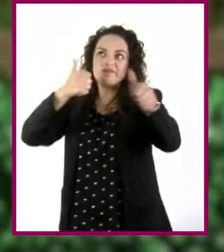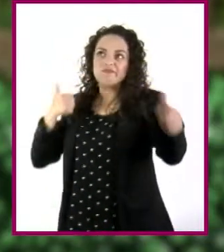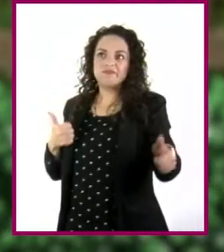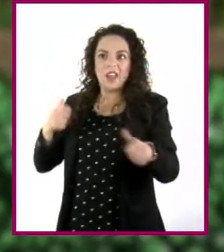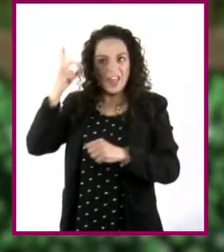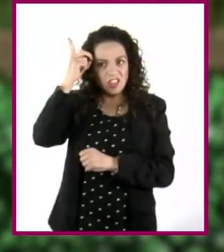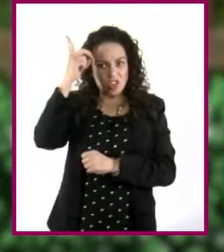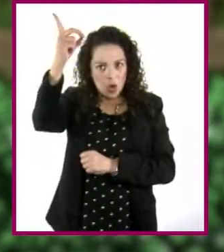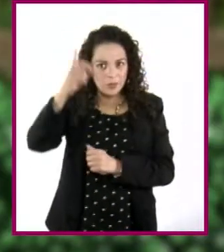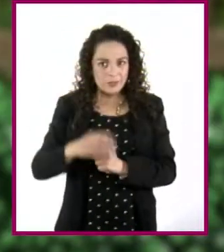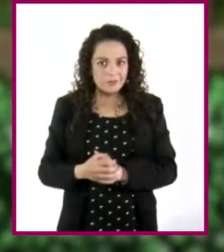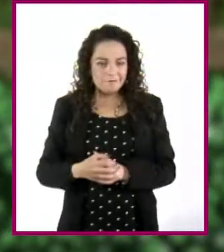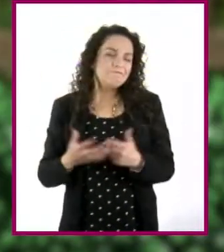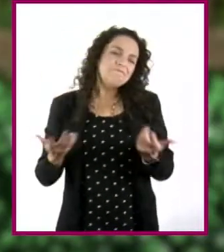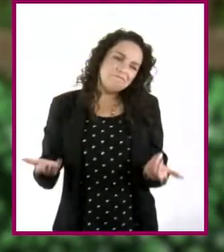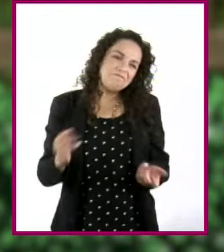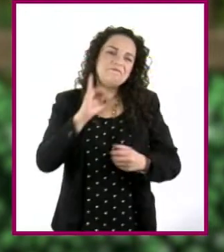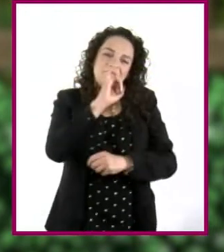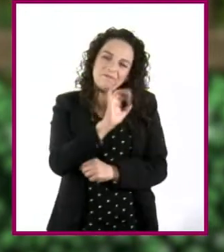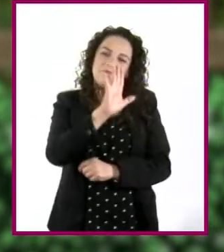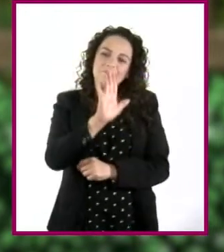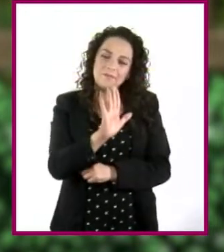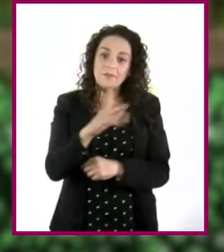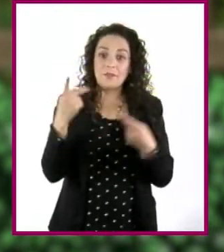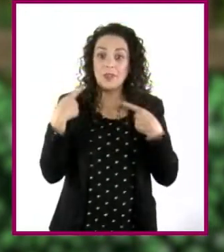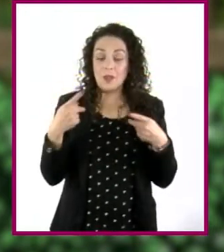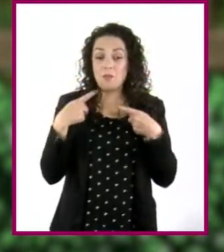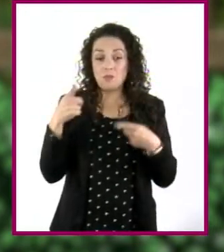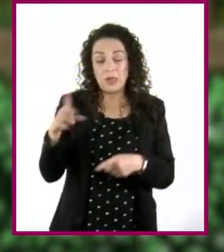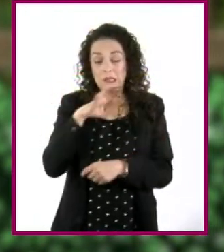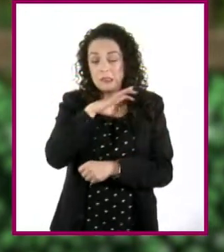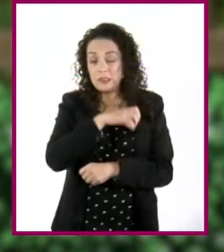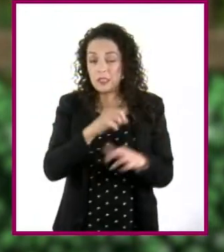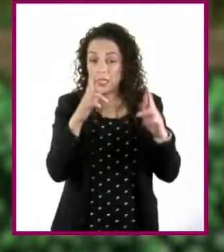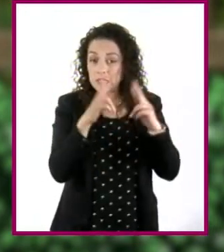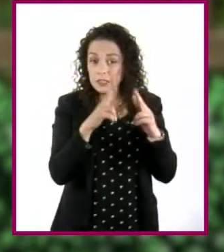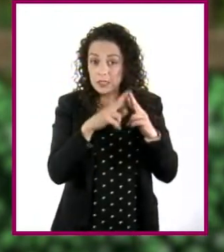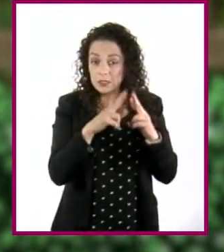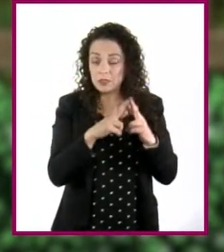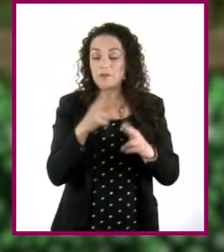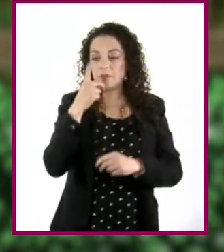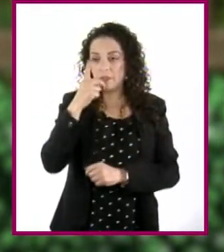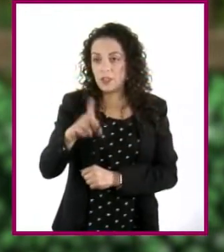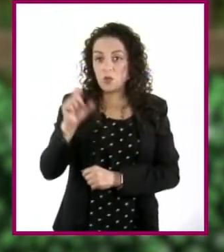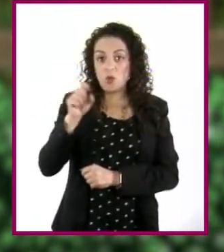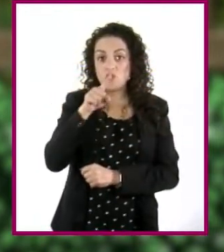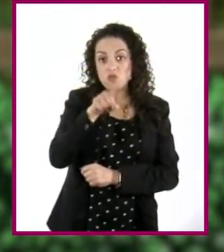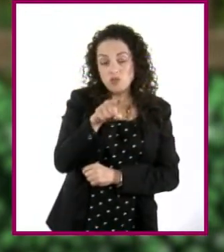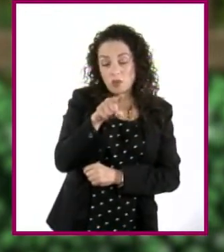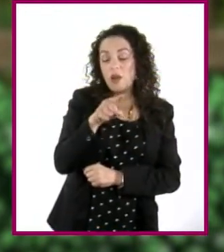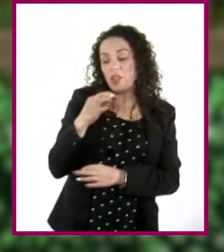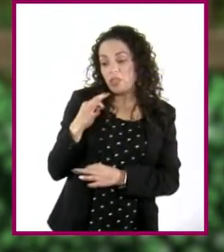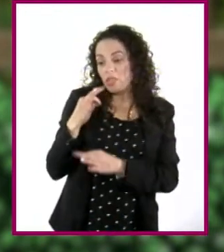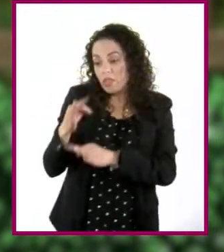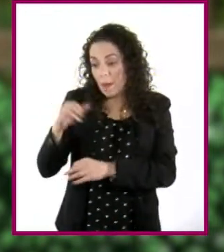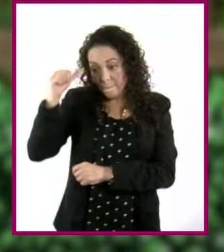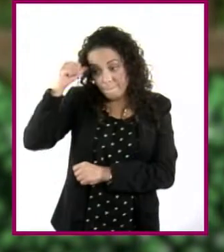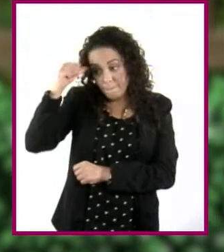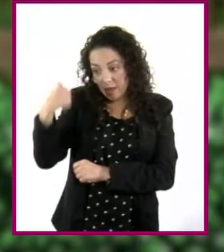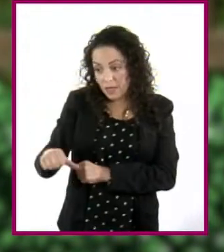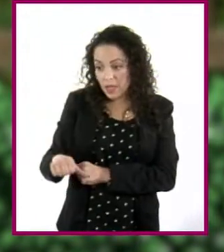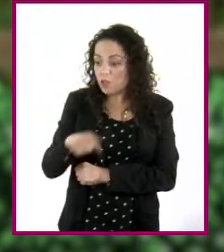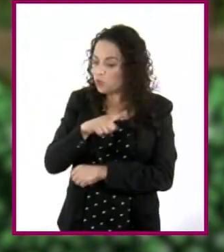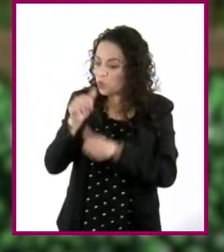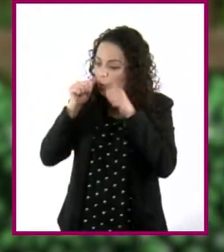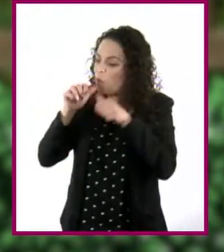Algo así. La gente muy religiosa piensa que cuando uno conduce su vida entregándose a los pecados, pone su atención en todo menos